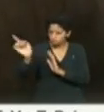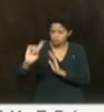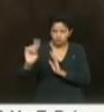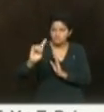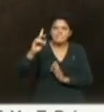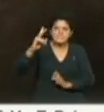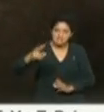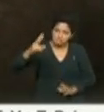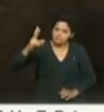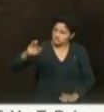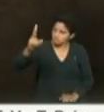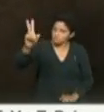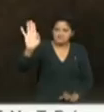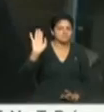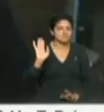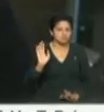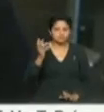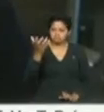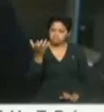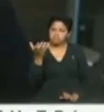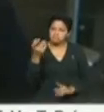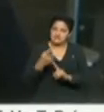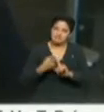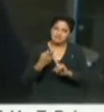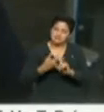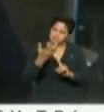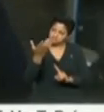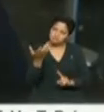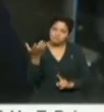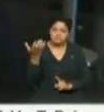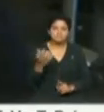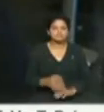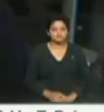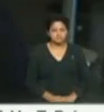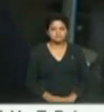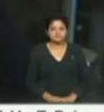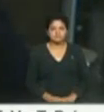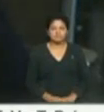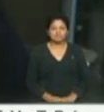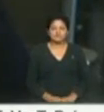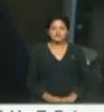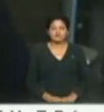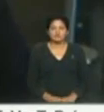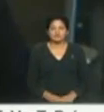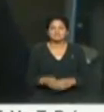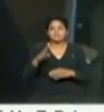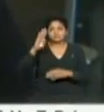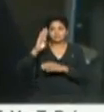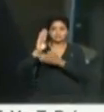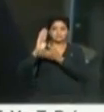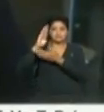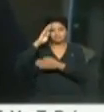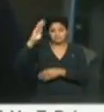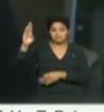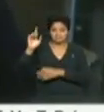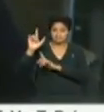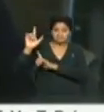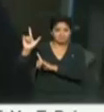congelar esas pensiones, pero van a seguirlas recibiendo. En las instituciones de este régimen especial, es decir, tanto al ISPA y el ESPOL,